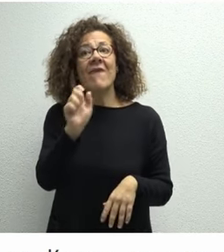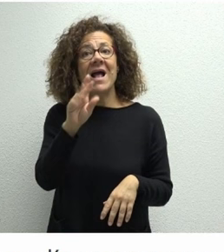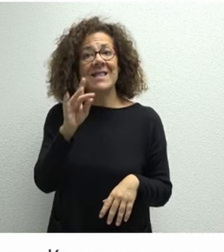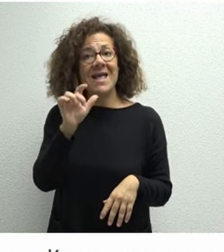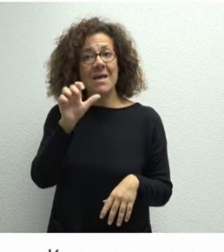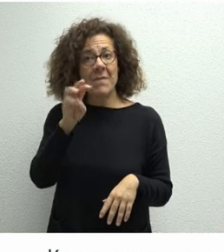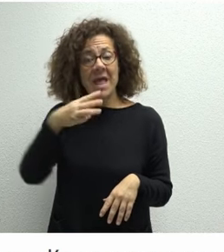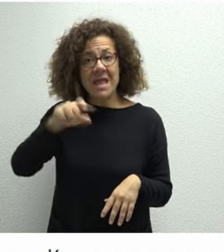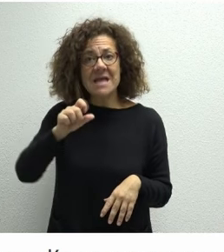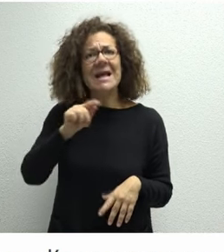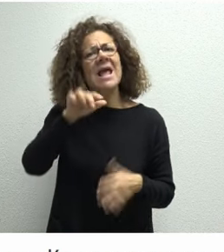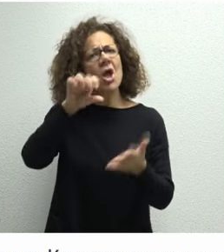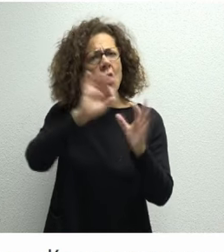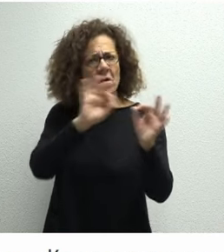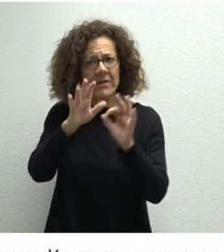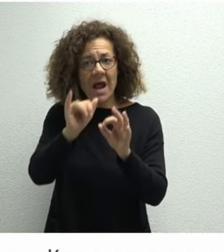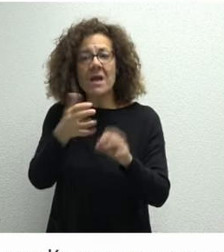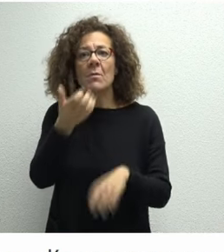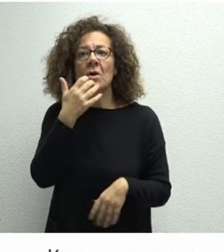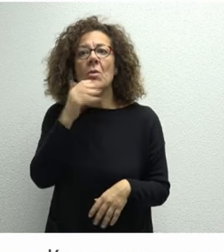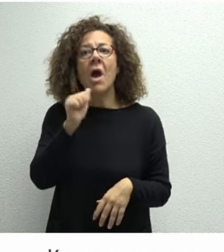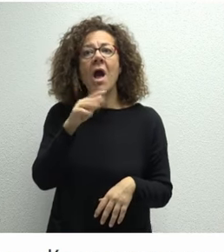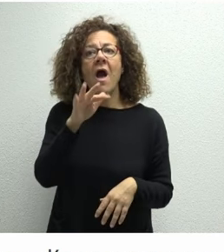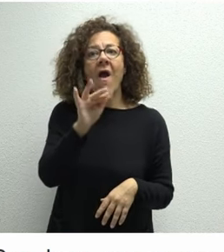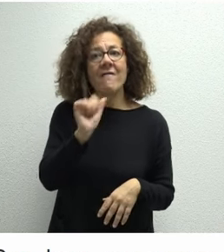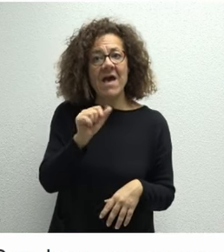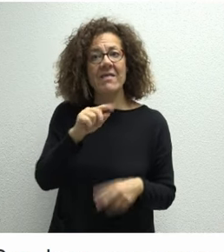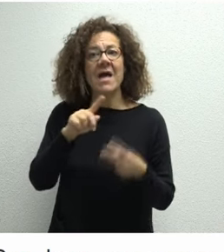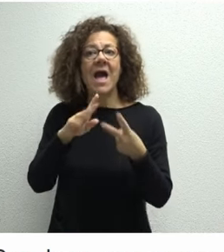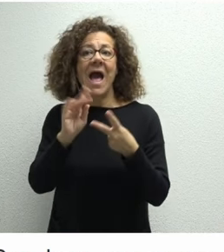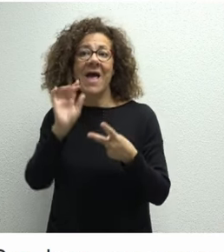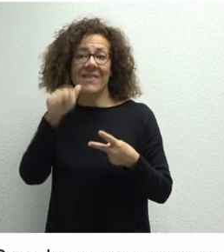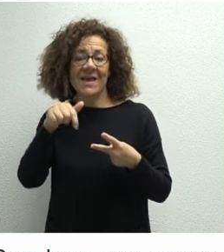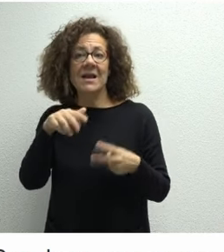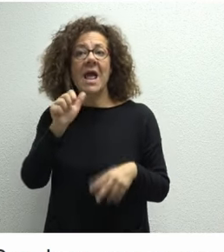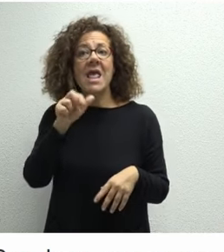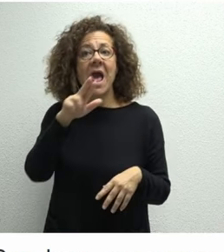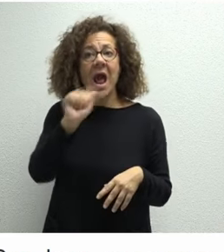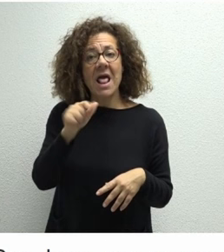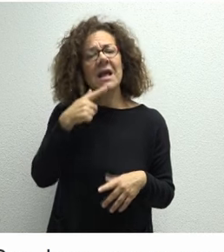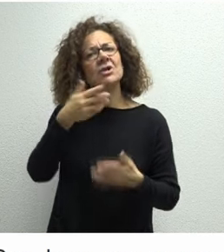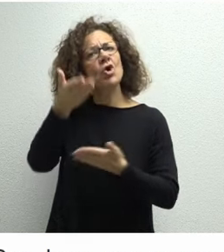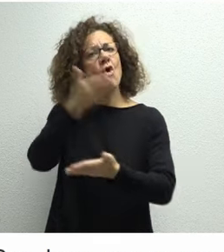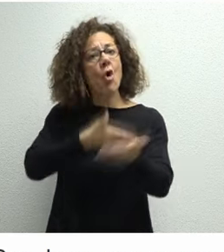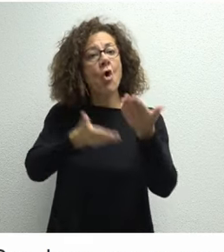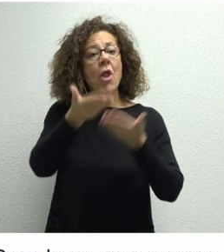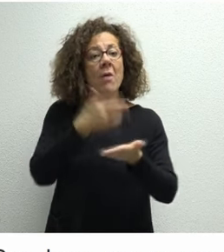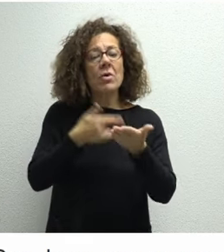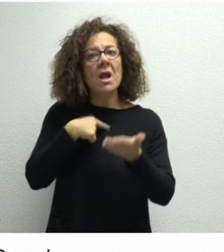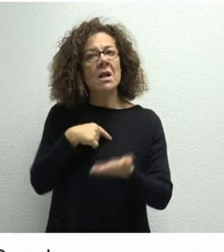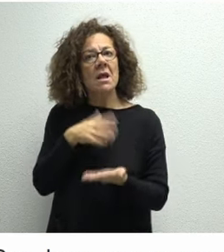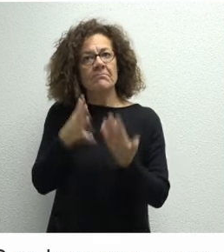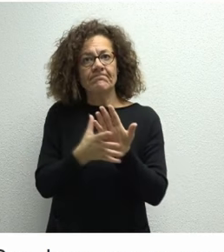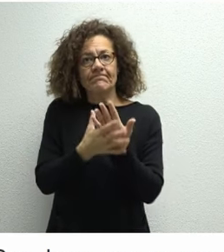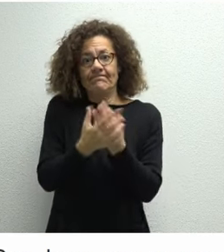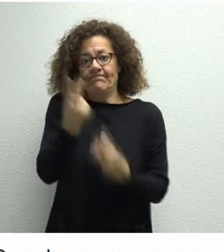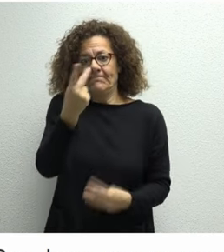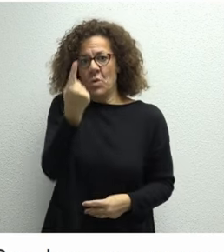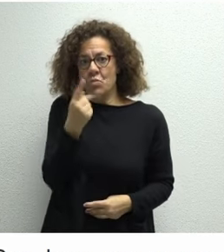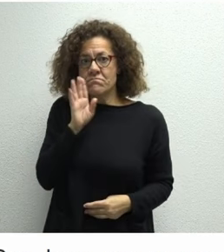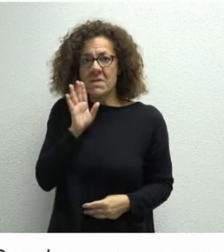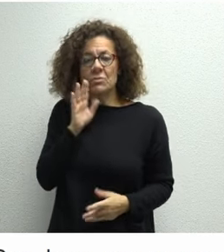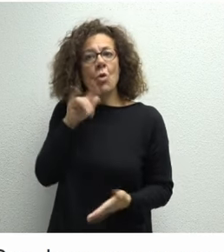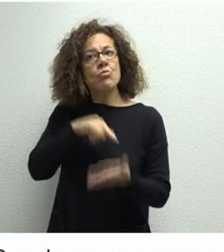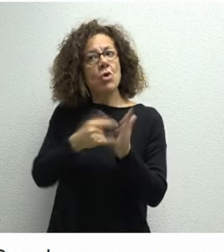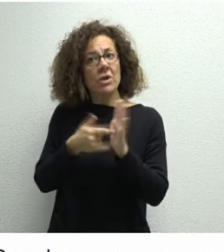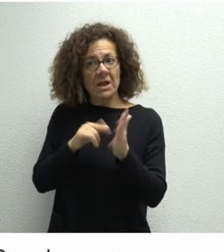hay varias organizaciones como son afat adin y ara que son tres entidades que colaboran en una misma en un mismo proyecto de batra